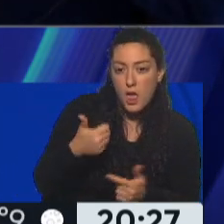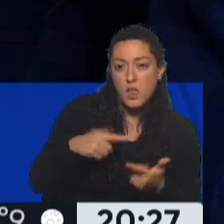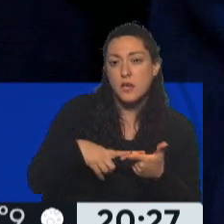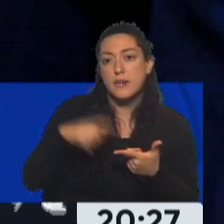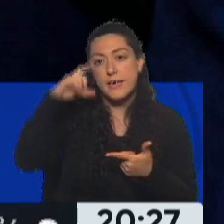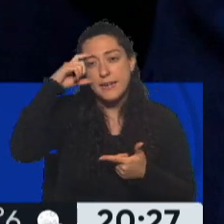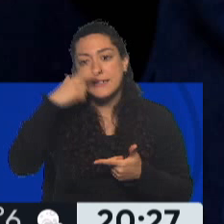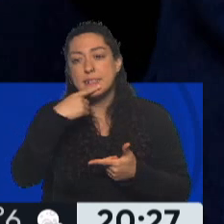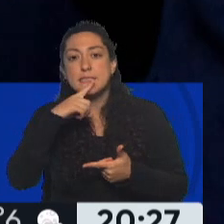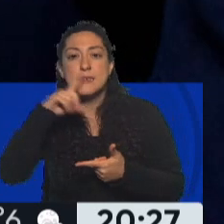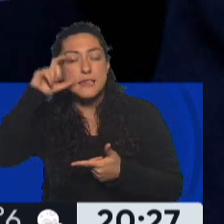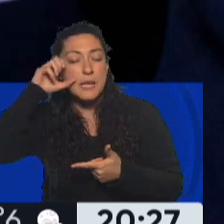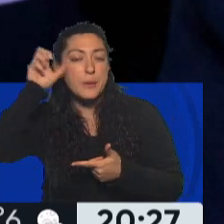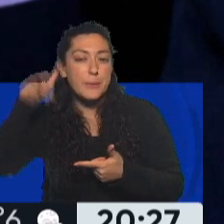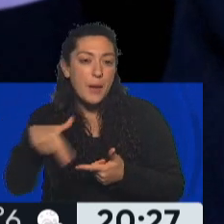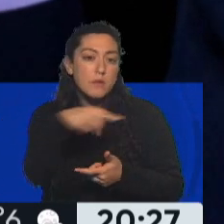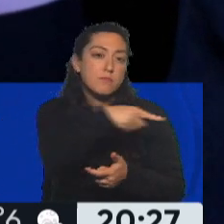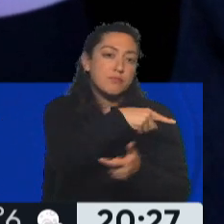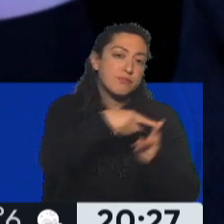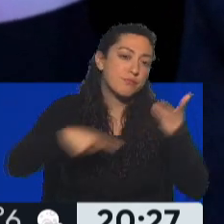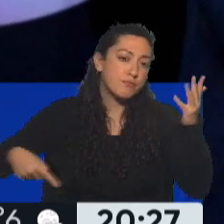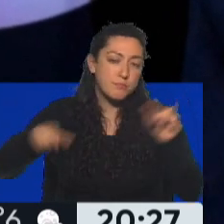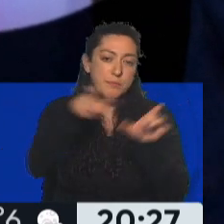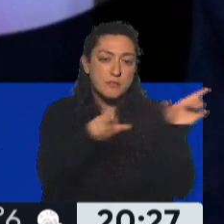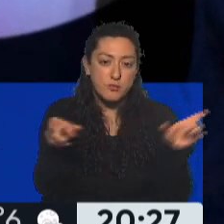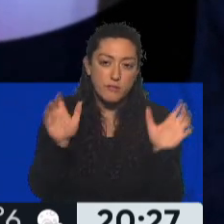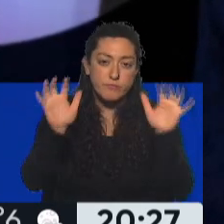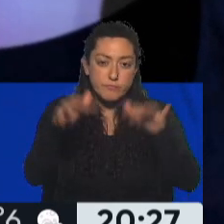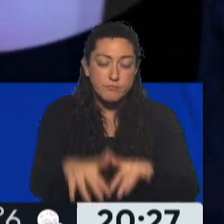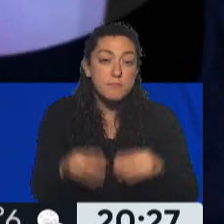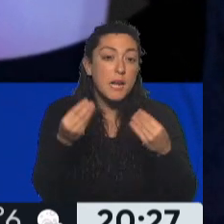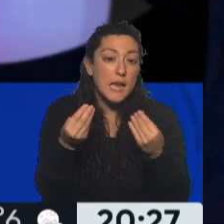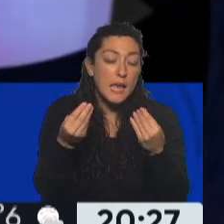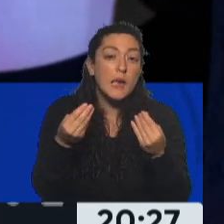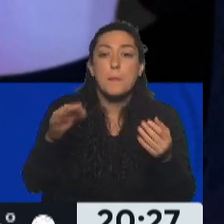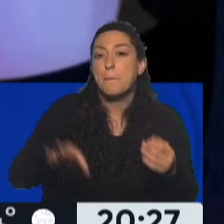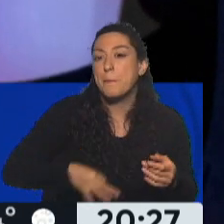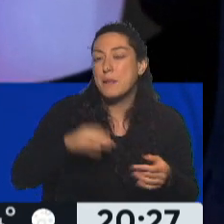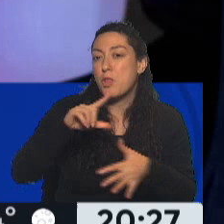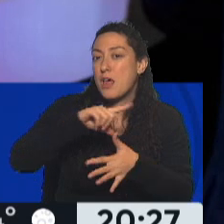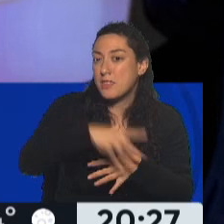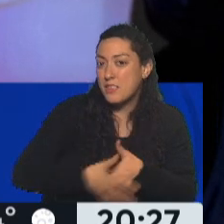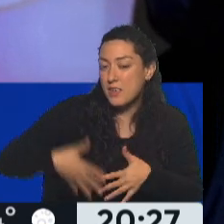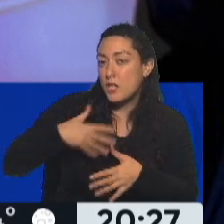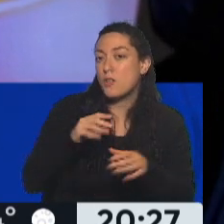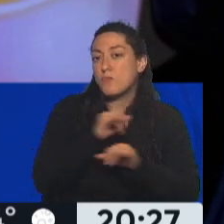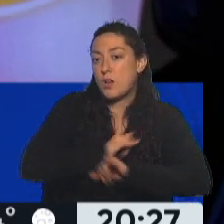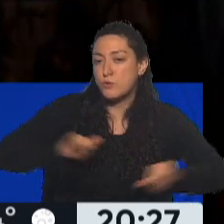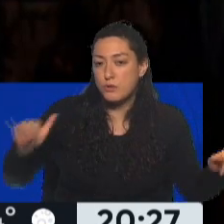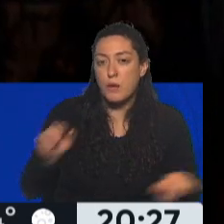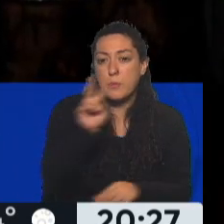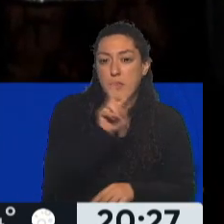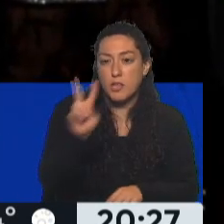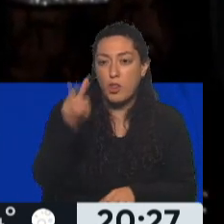Esteban mirol y demás para justamente bueno anunciar estos Martín fierro latino que llegan el 22 de